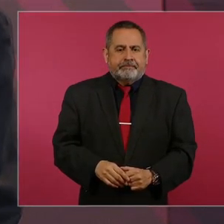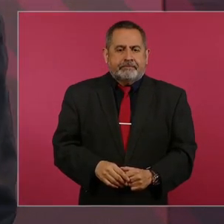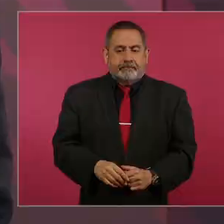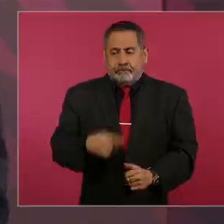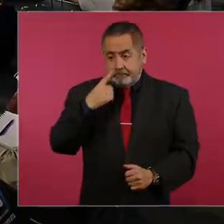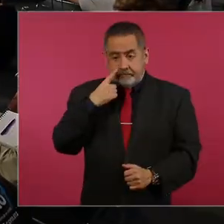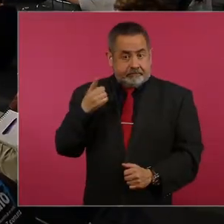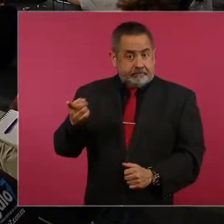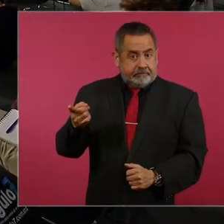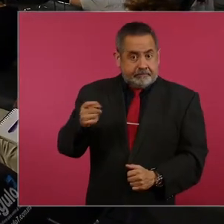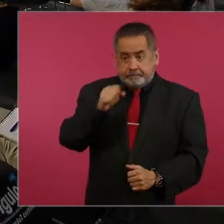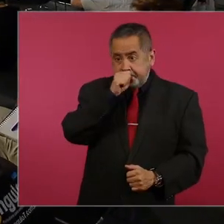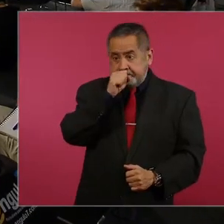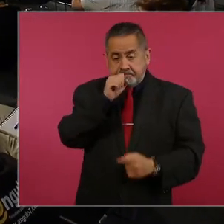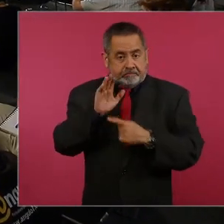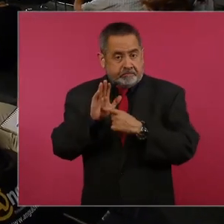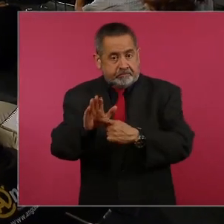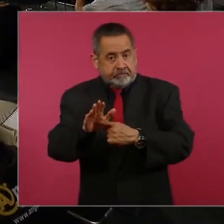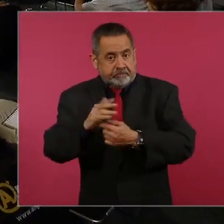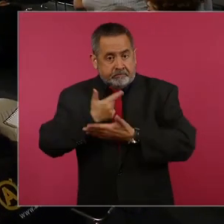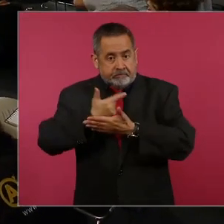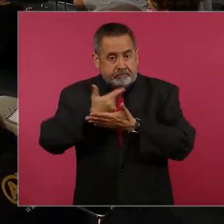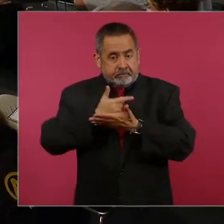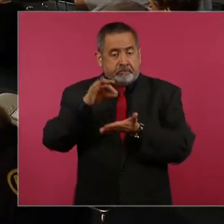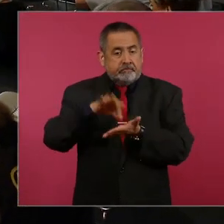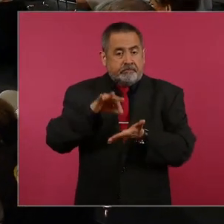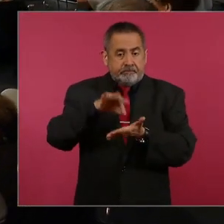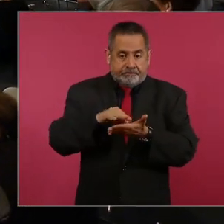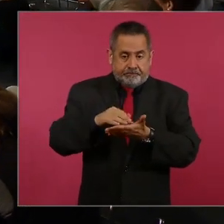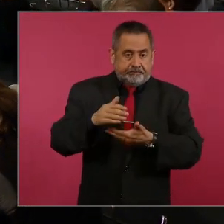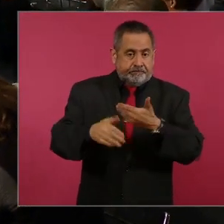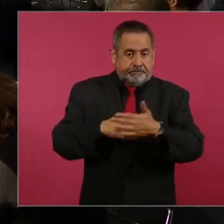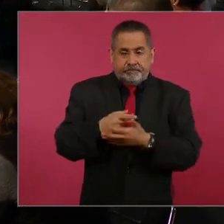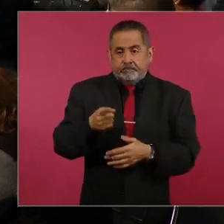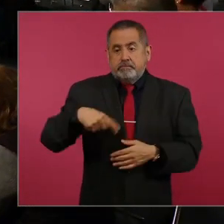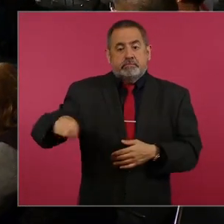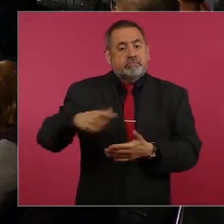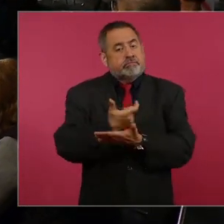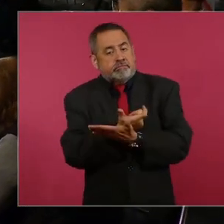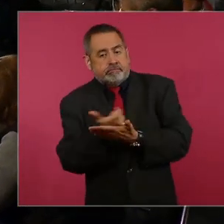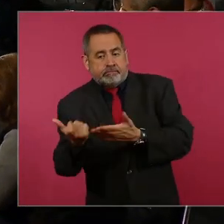están los indicadores económicos, el incremento al salario,